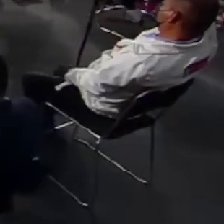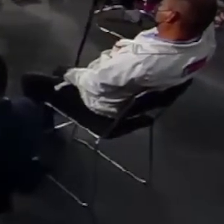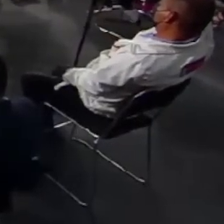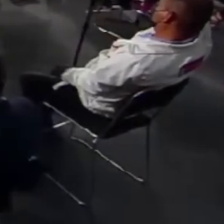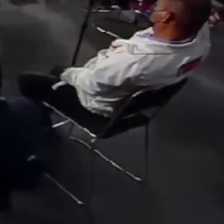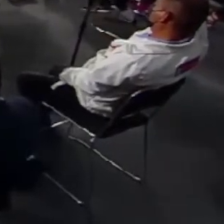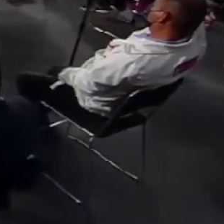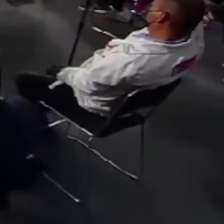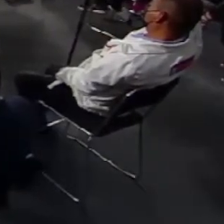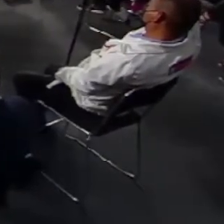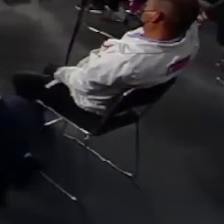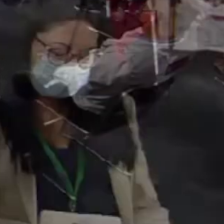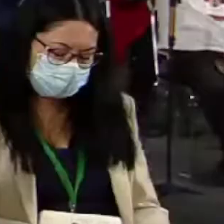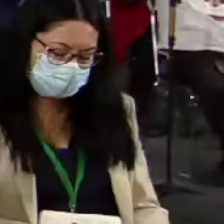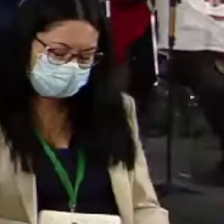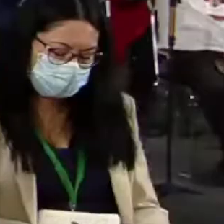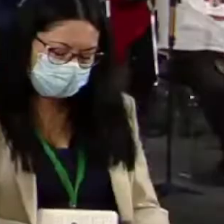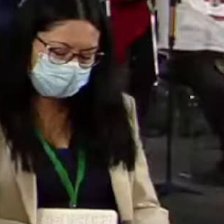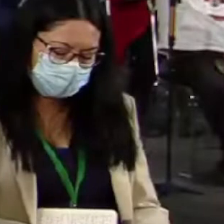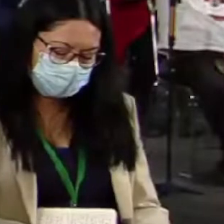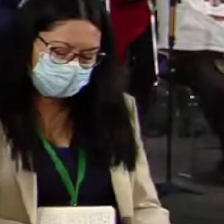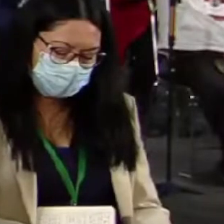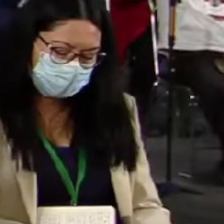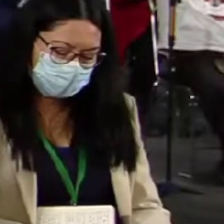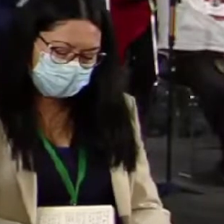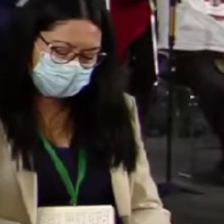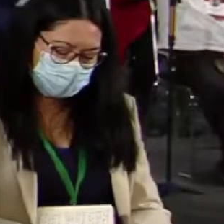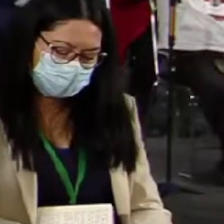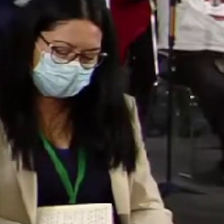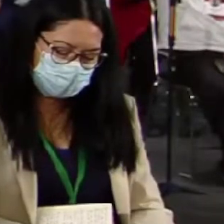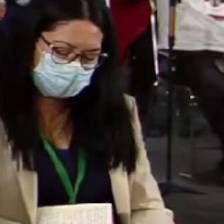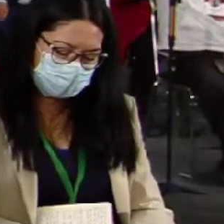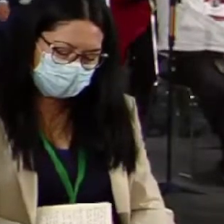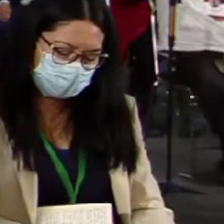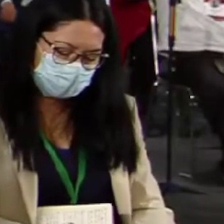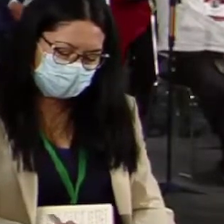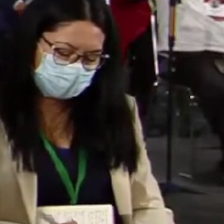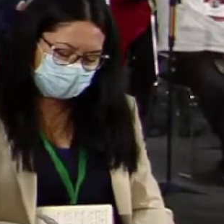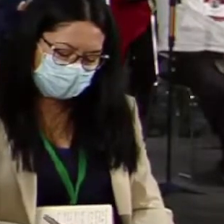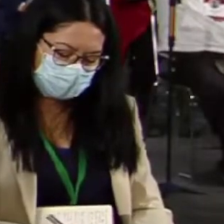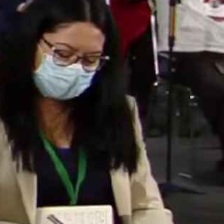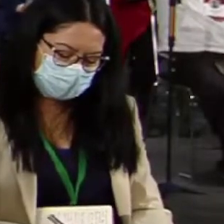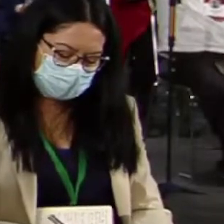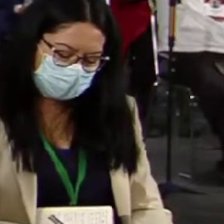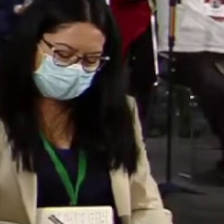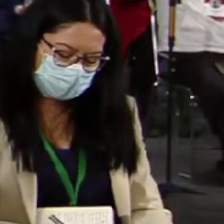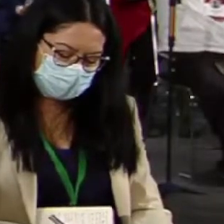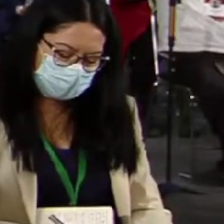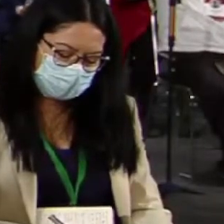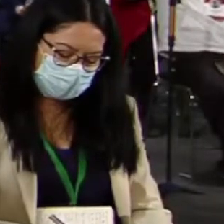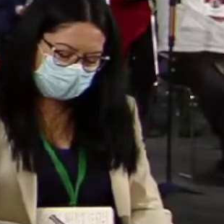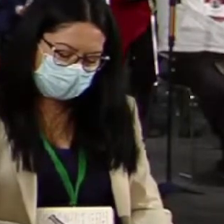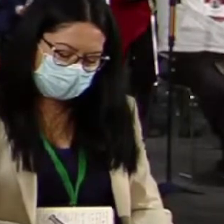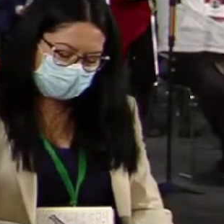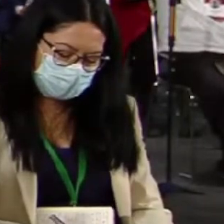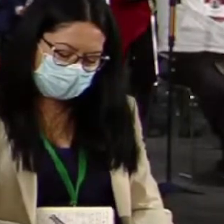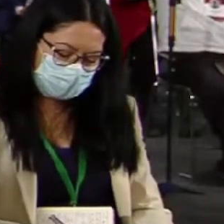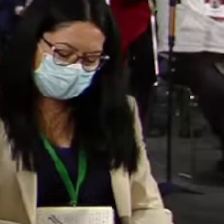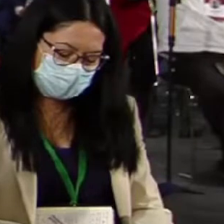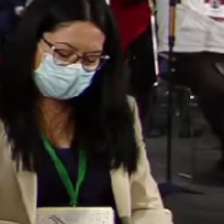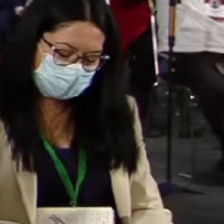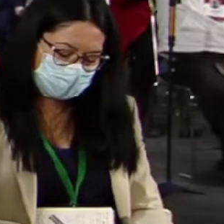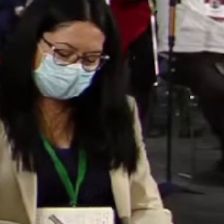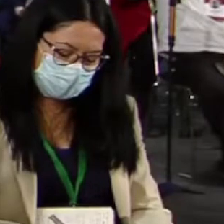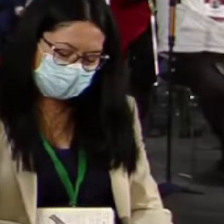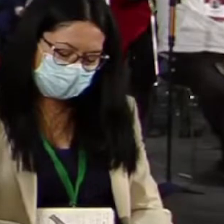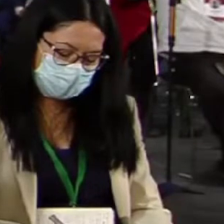2017, yo sé que no es competencia de la federación, pero es que de verdad en Insurgentes Norte, número 1260, hubo un edificio que quedó